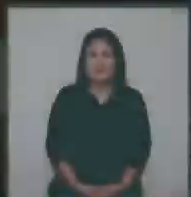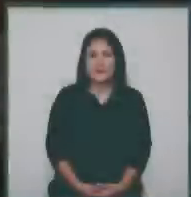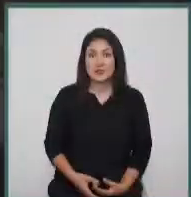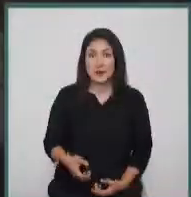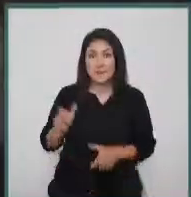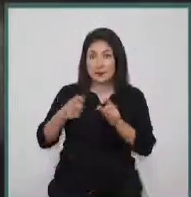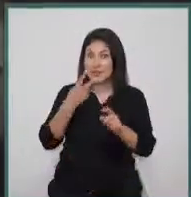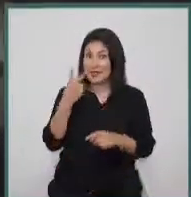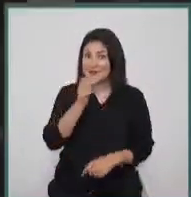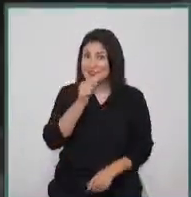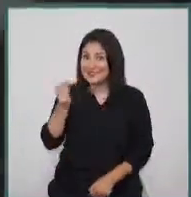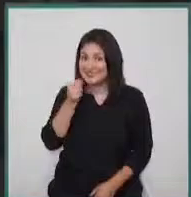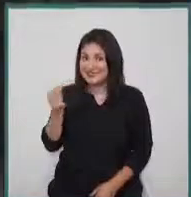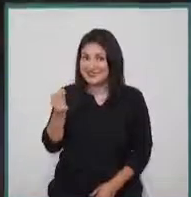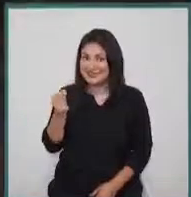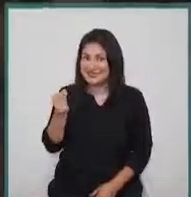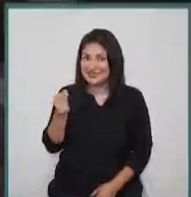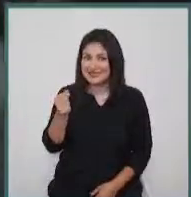Vamos a entrevistar al público.